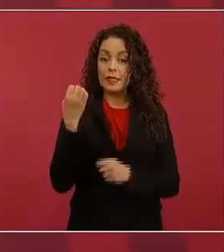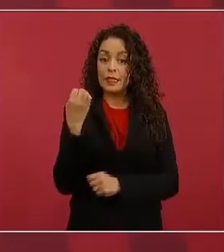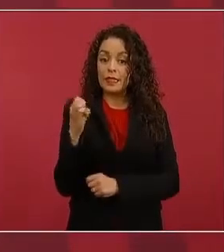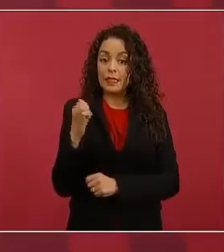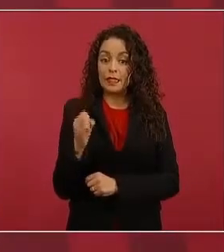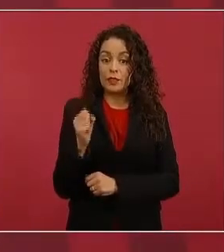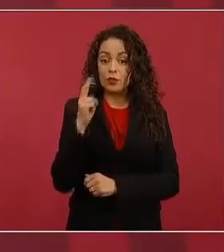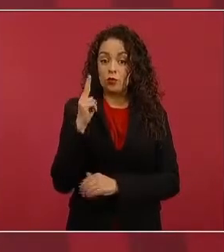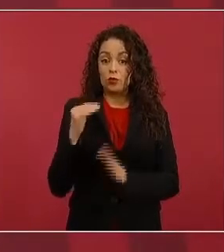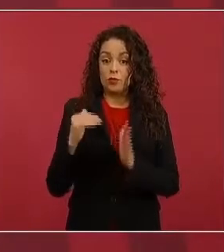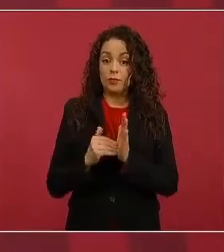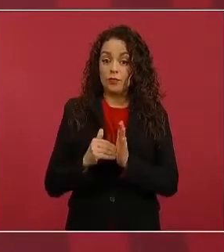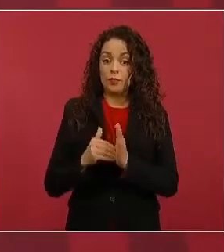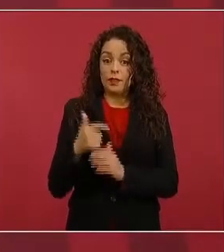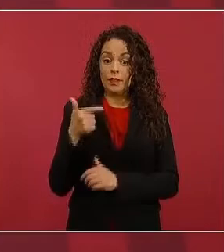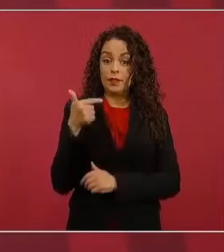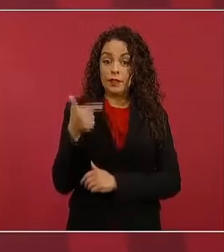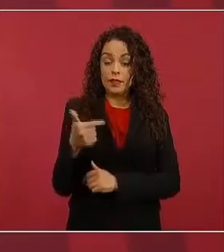2007.